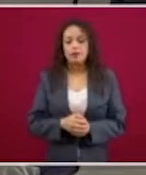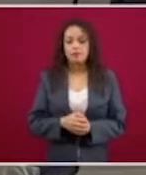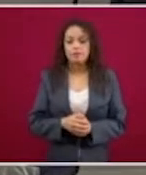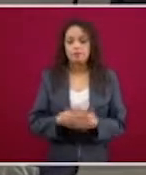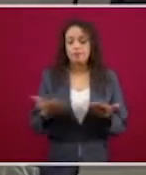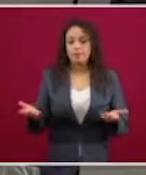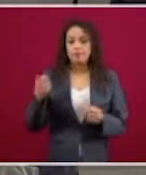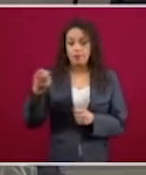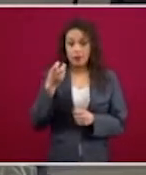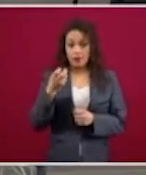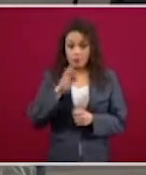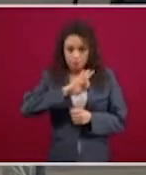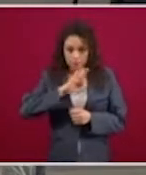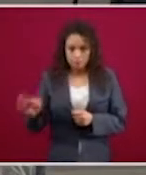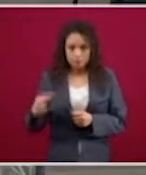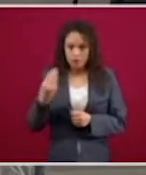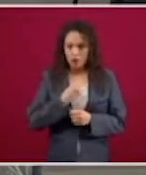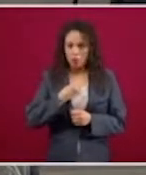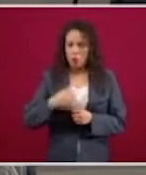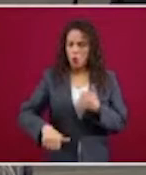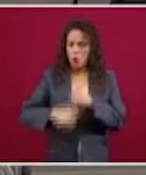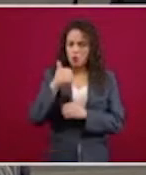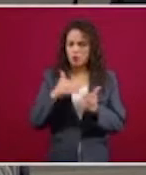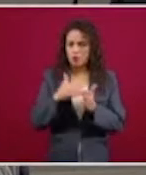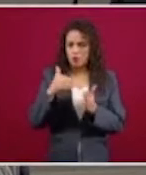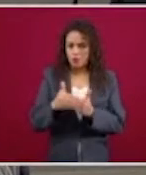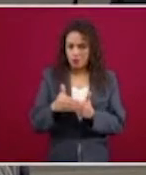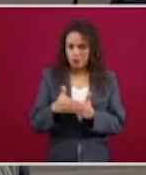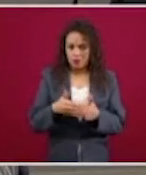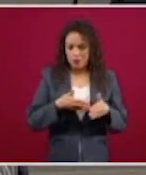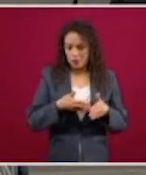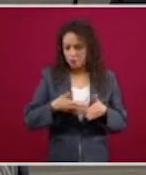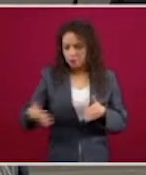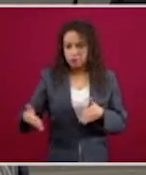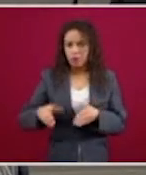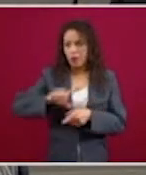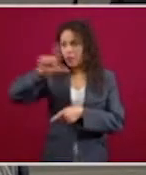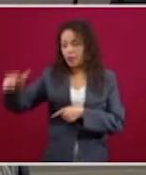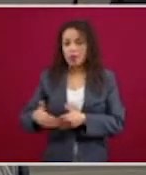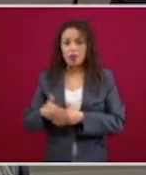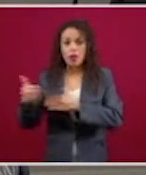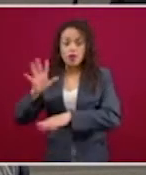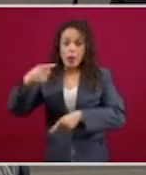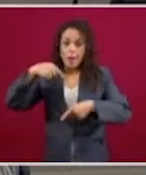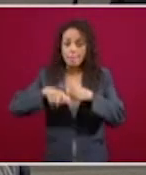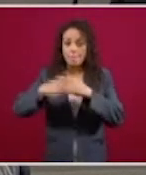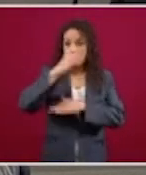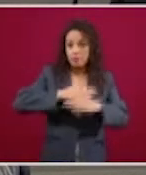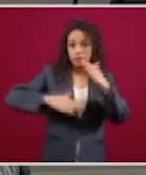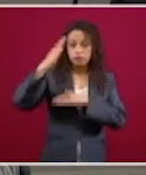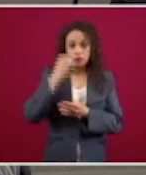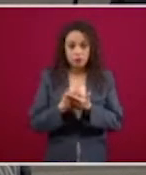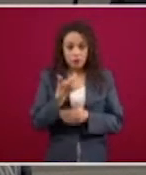Director de Pemex, de 11 millones de aquí a que se de nuevo el mercado se levanta. Bueno, nosotros